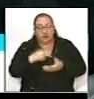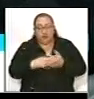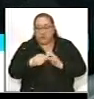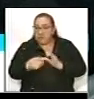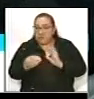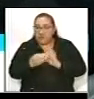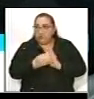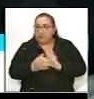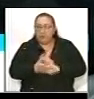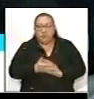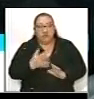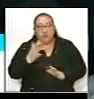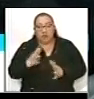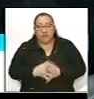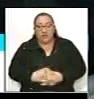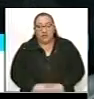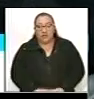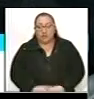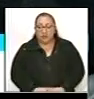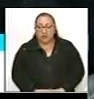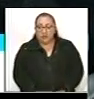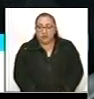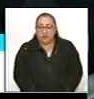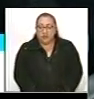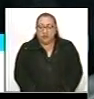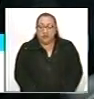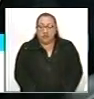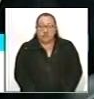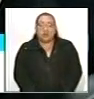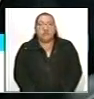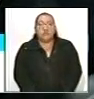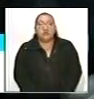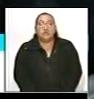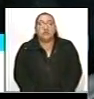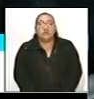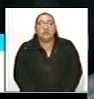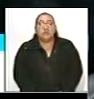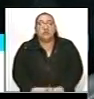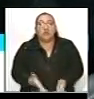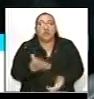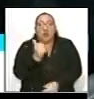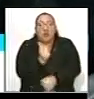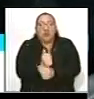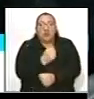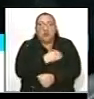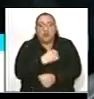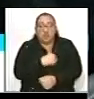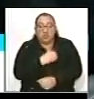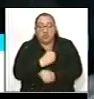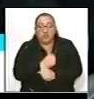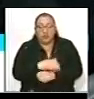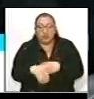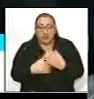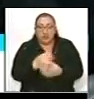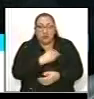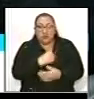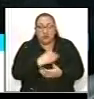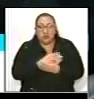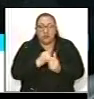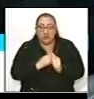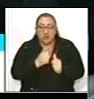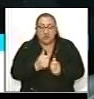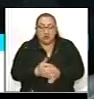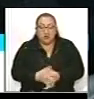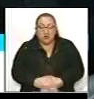el POI, no existe. ¿Okay? No hay la obligación por parte del ministerio de los funcionarios del ministerio de seguirlos. O